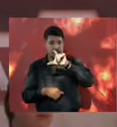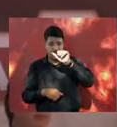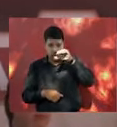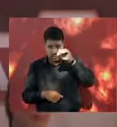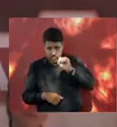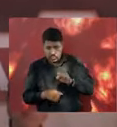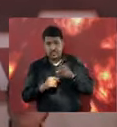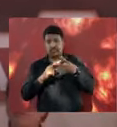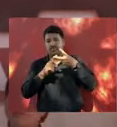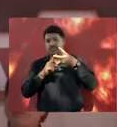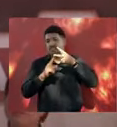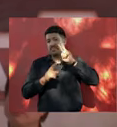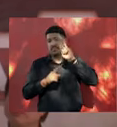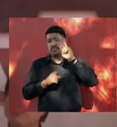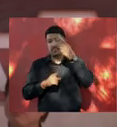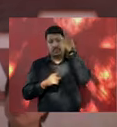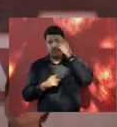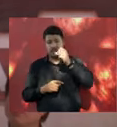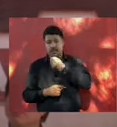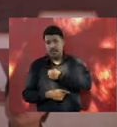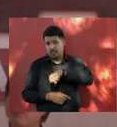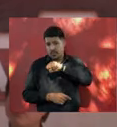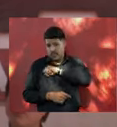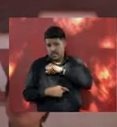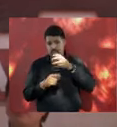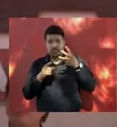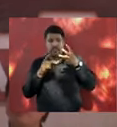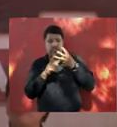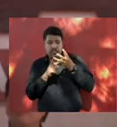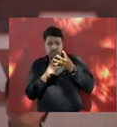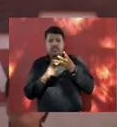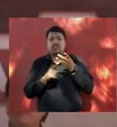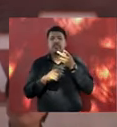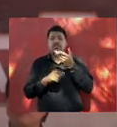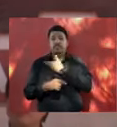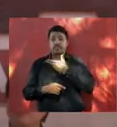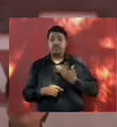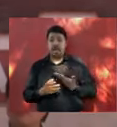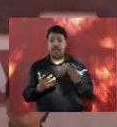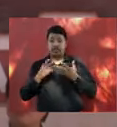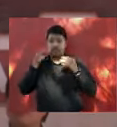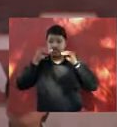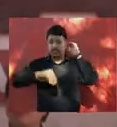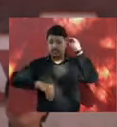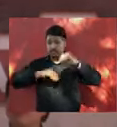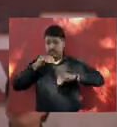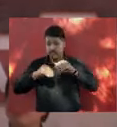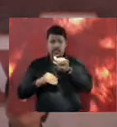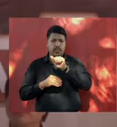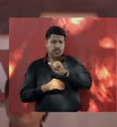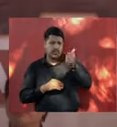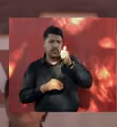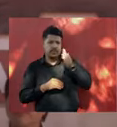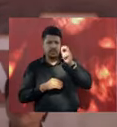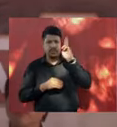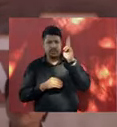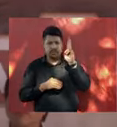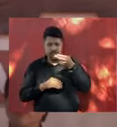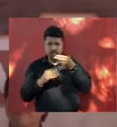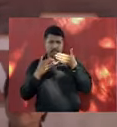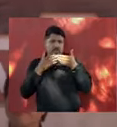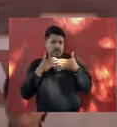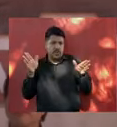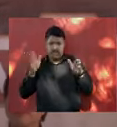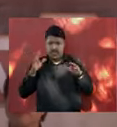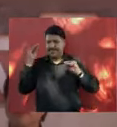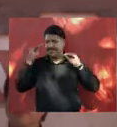las universidades del bienestar que hizo el presidente y, por supuesto, las universidades públicas. Vamos a hacer más preparatorias